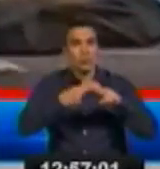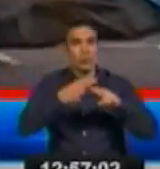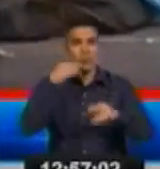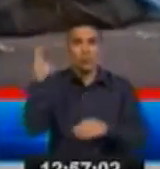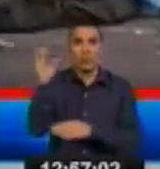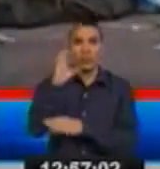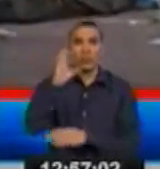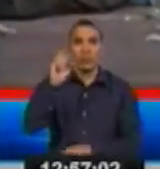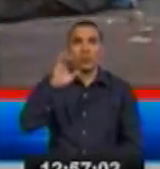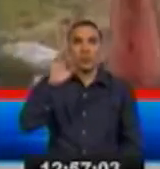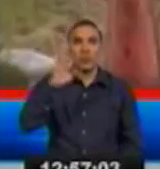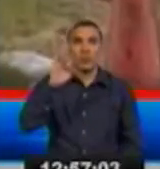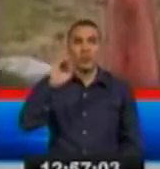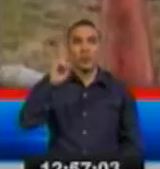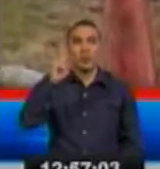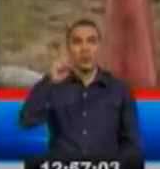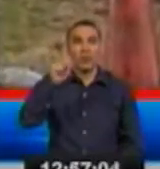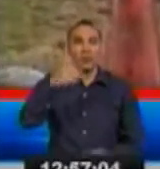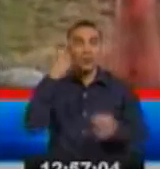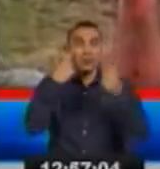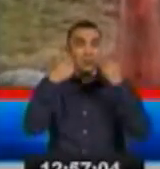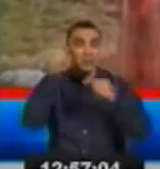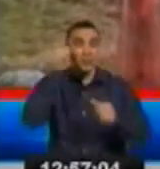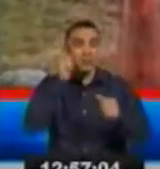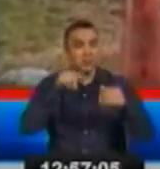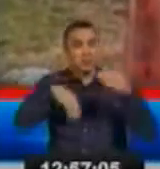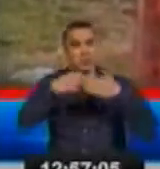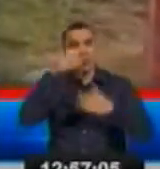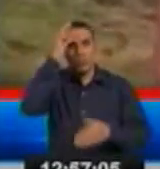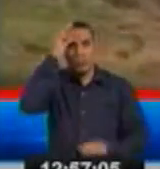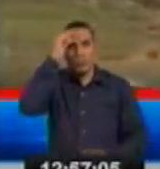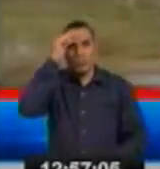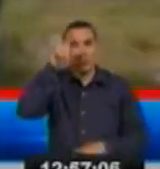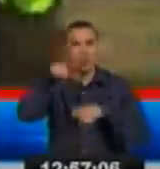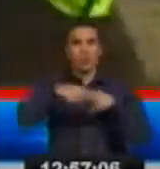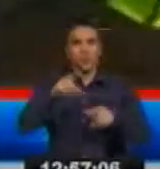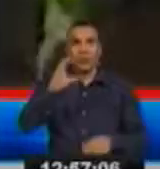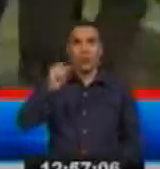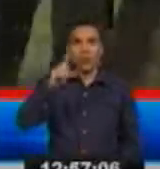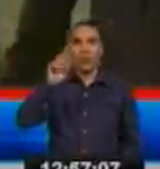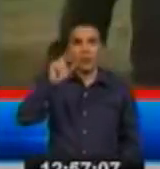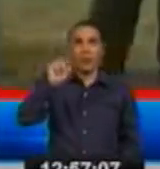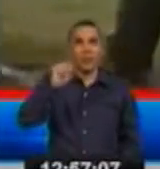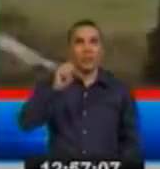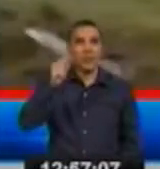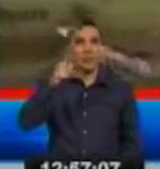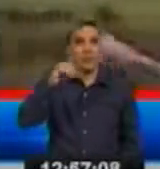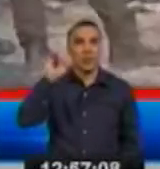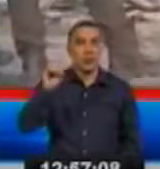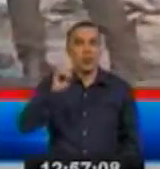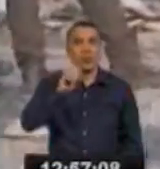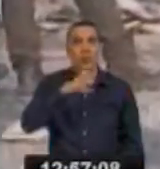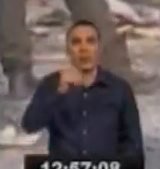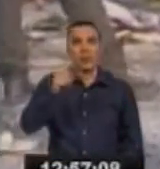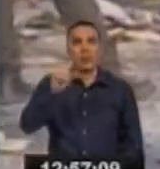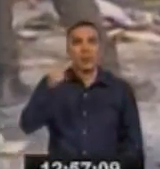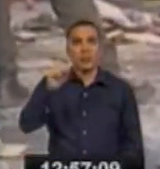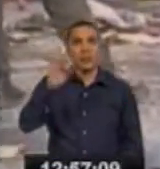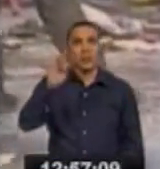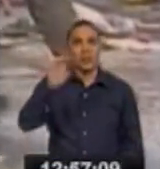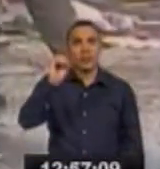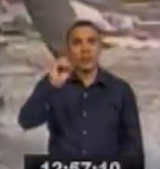colombiano cristian andrés parra los heridos fueron trasladados a los hospitales y los valles calderón eugenio espejo baca ortiz y la clínica san francisco